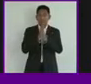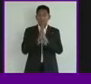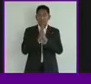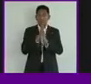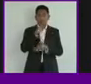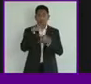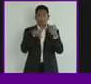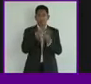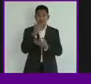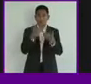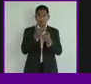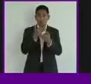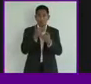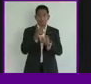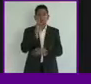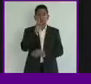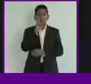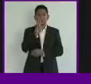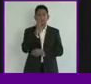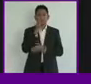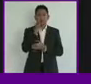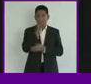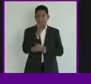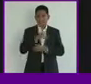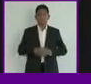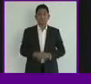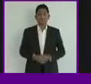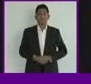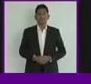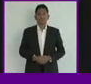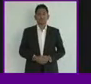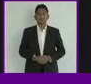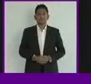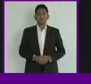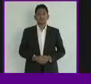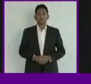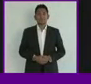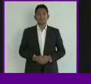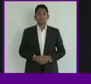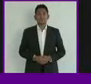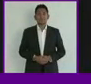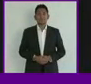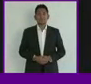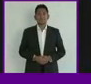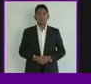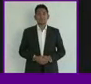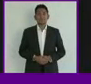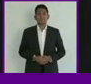una sonrisa a efecto de realizar la toma de fotografía oficial. Una, dos, tres.